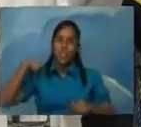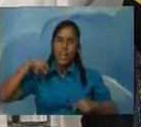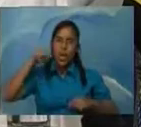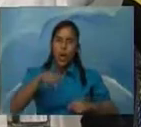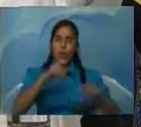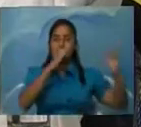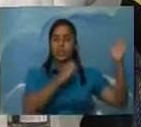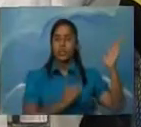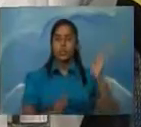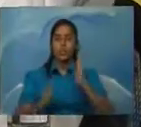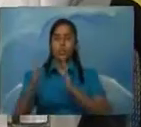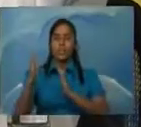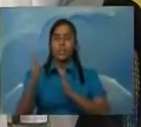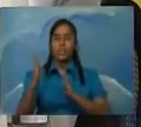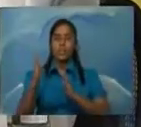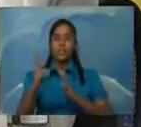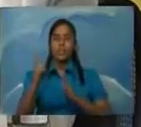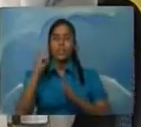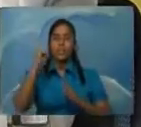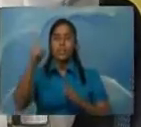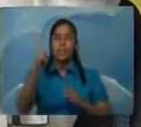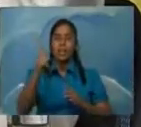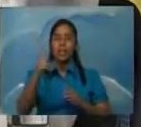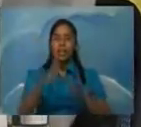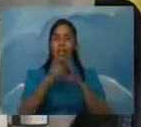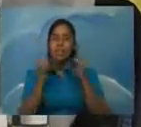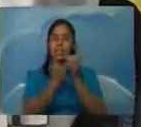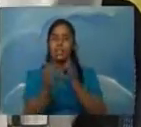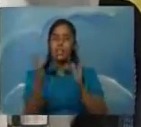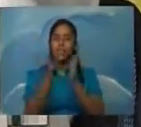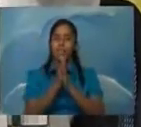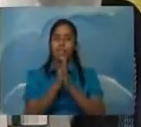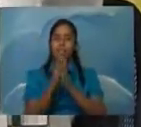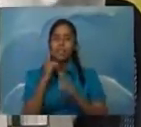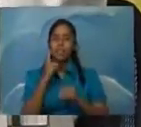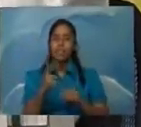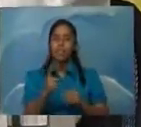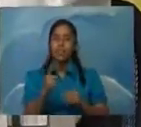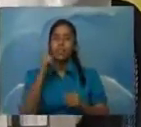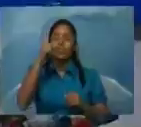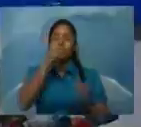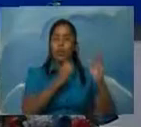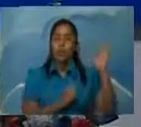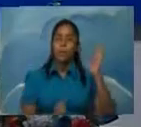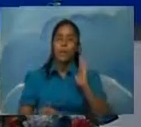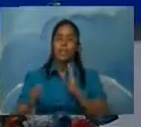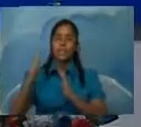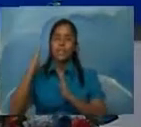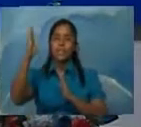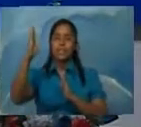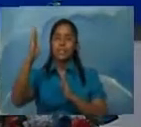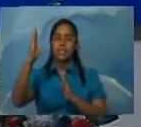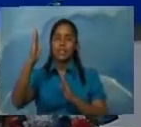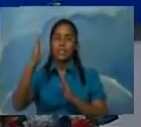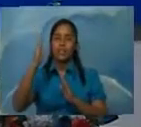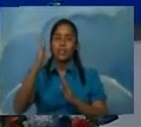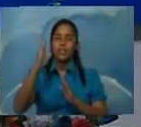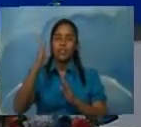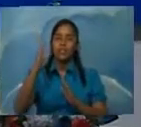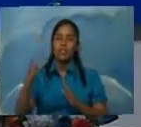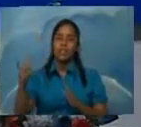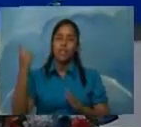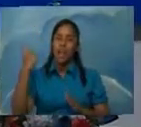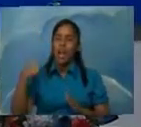su presencia. Aleluya. En santidad. Diga conmigo, en tu presencia. En tu presencia.